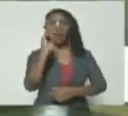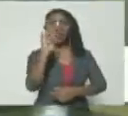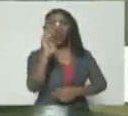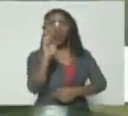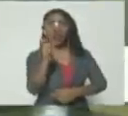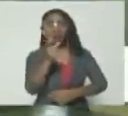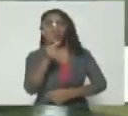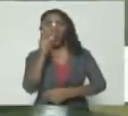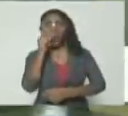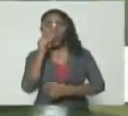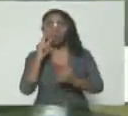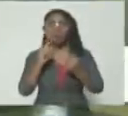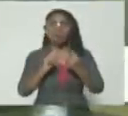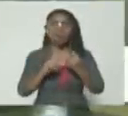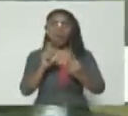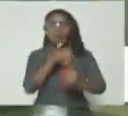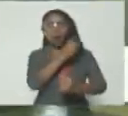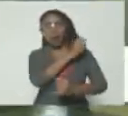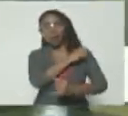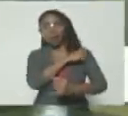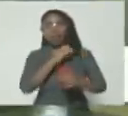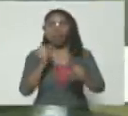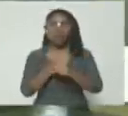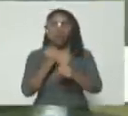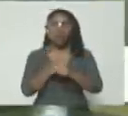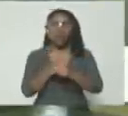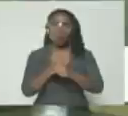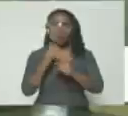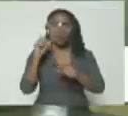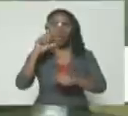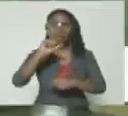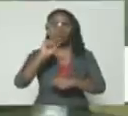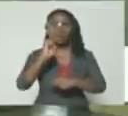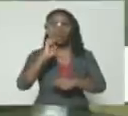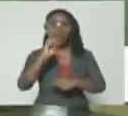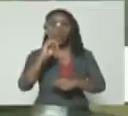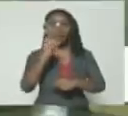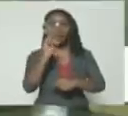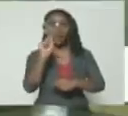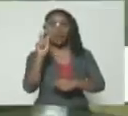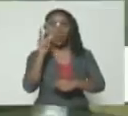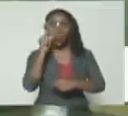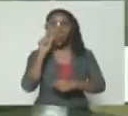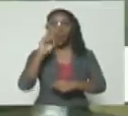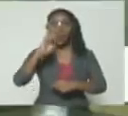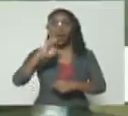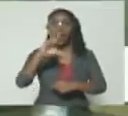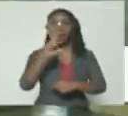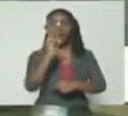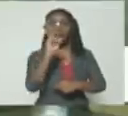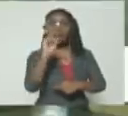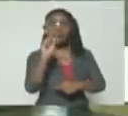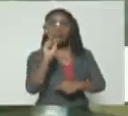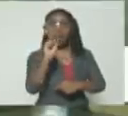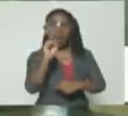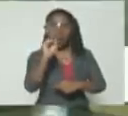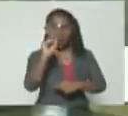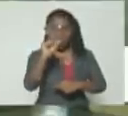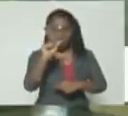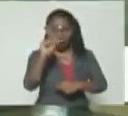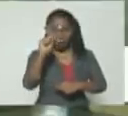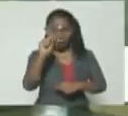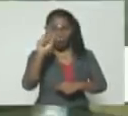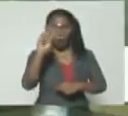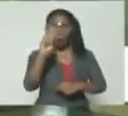nuestro gerente de operaciones del CENIAT, nuestro compañero Elisaúl Yepes, también nuestro director